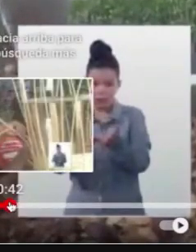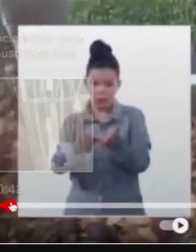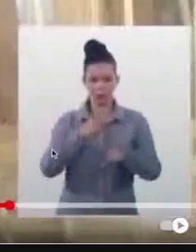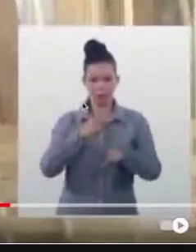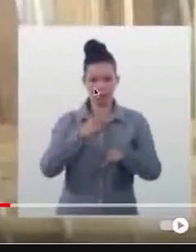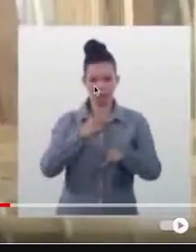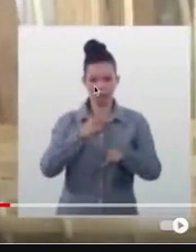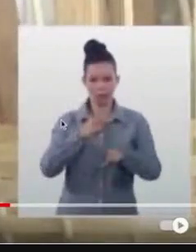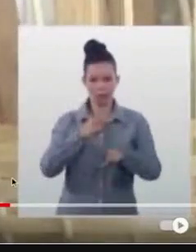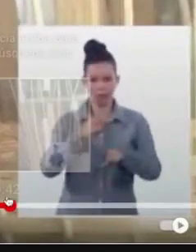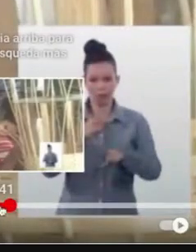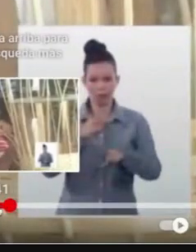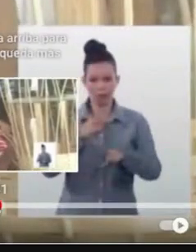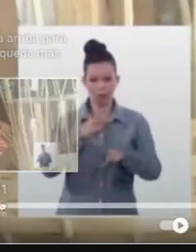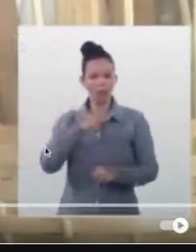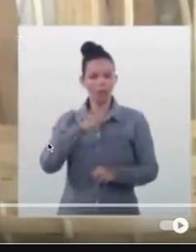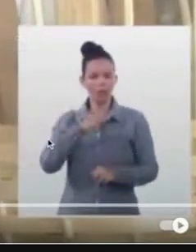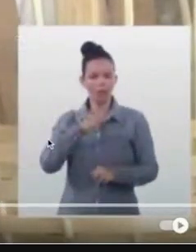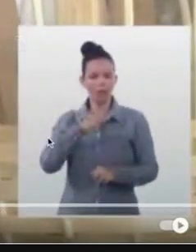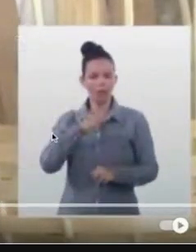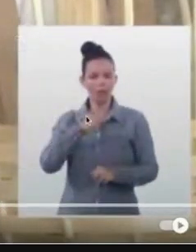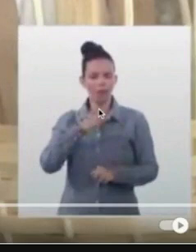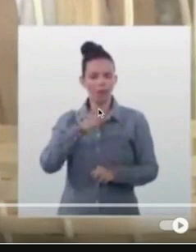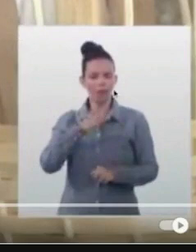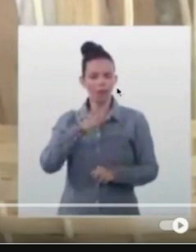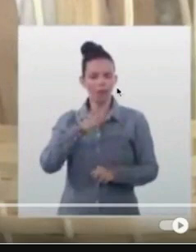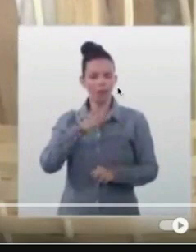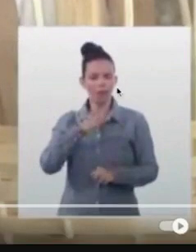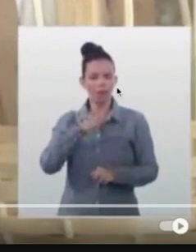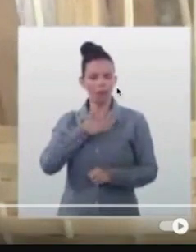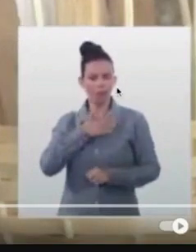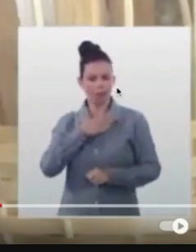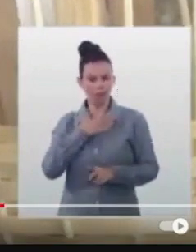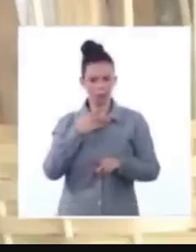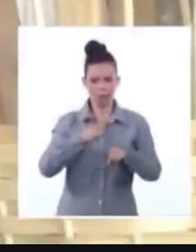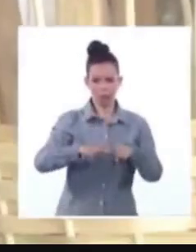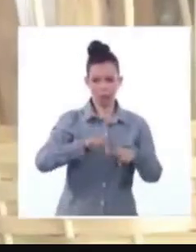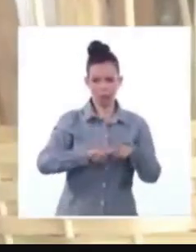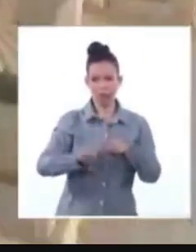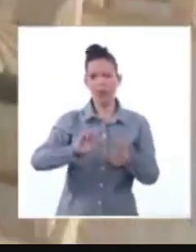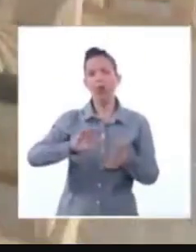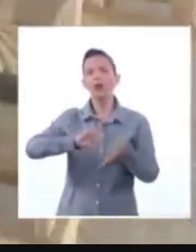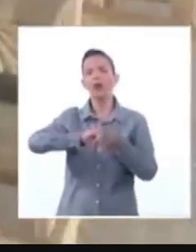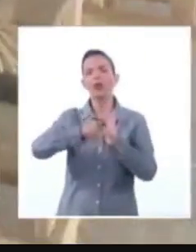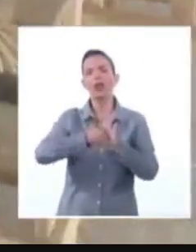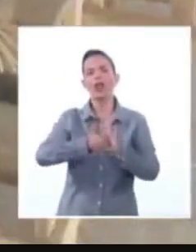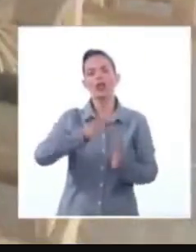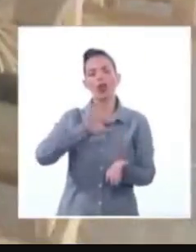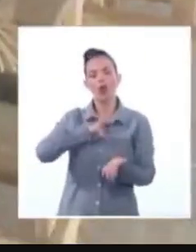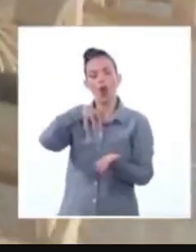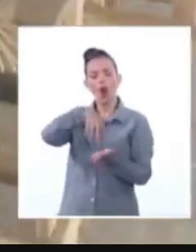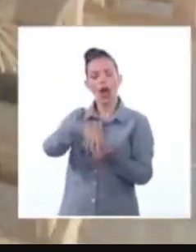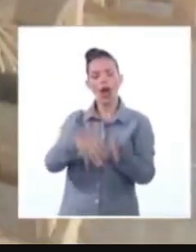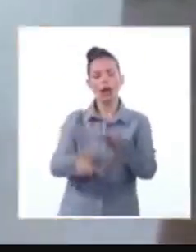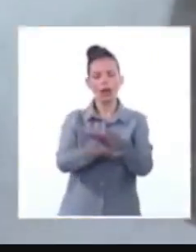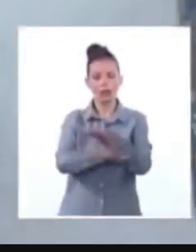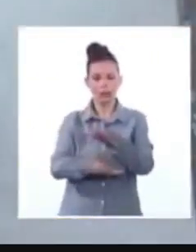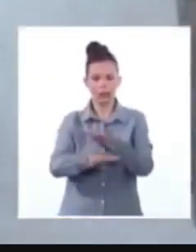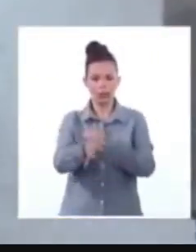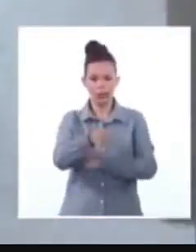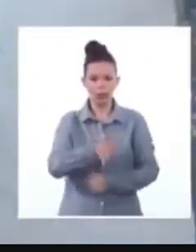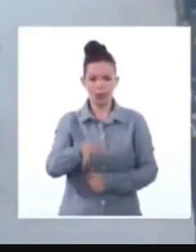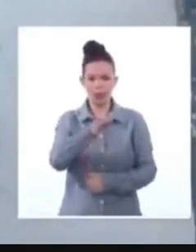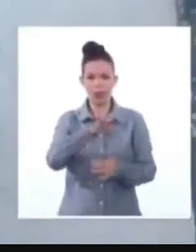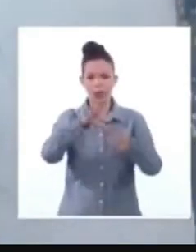Mejía Osorio, la hecha. Sí, ahí, Mejía Osorio, ¿cómo es la vuelta? Si me dice empoderamiento femenino, me voy. Que desarrolla la empresa agroforestal del municipio de Guantanamero del